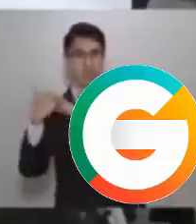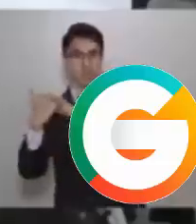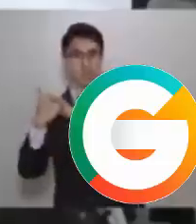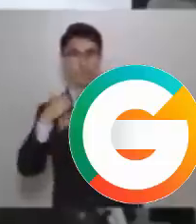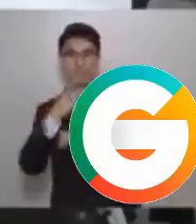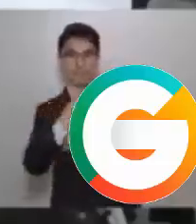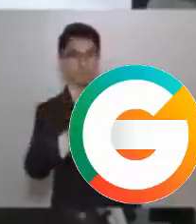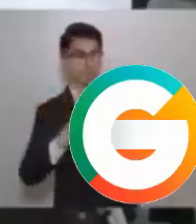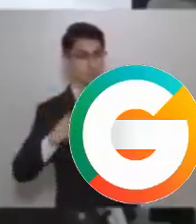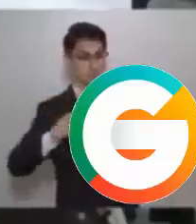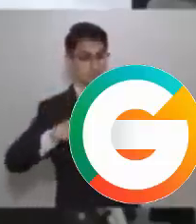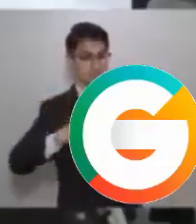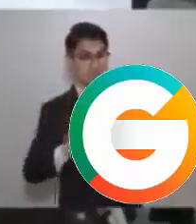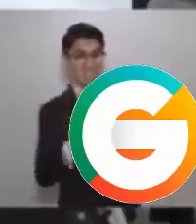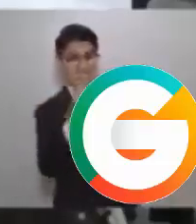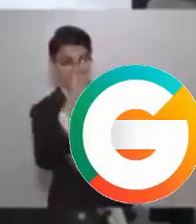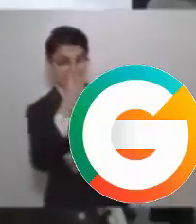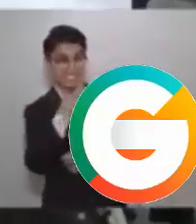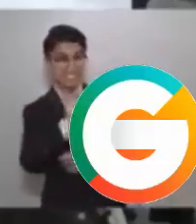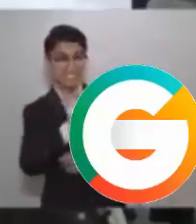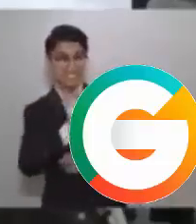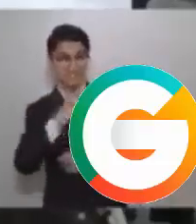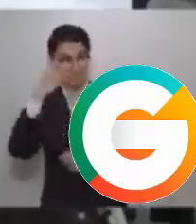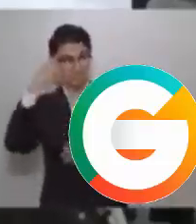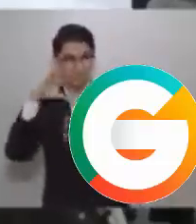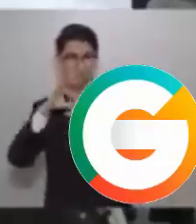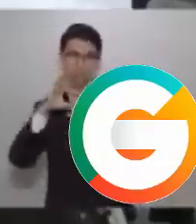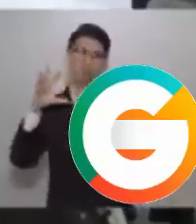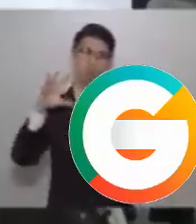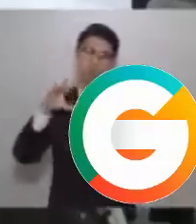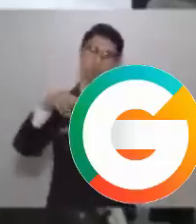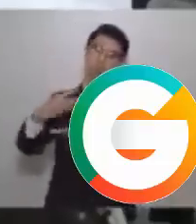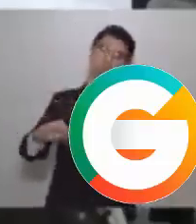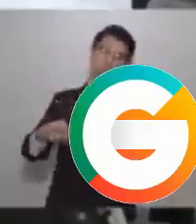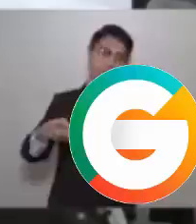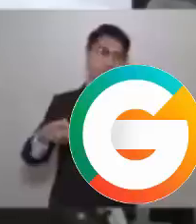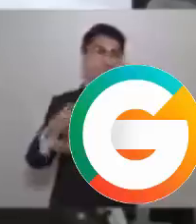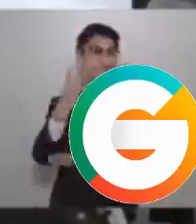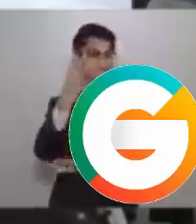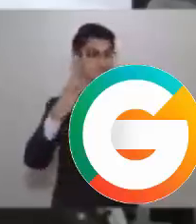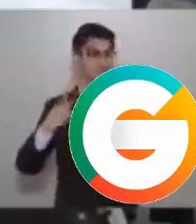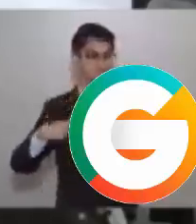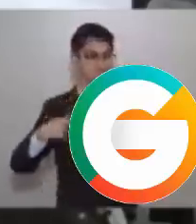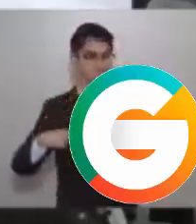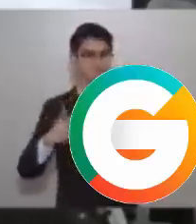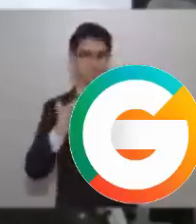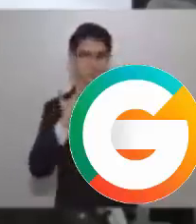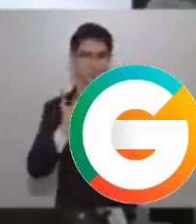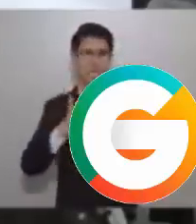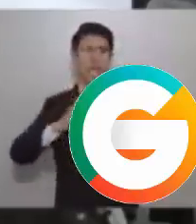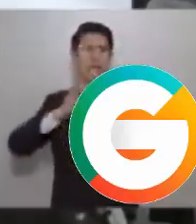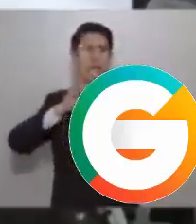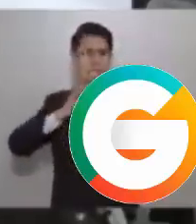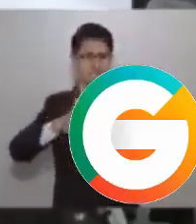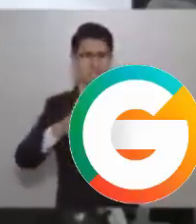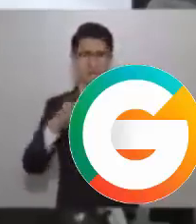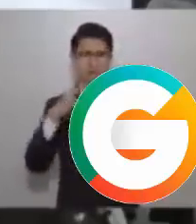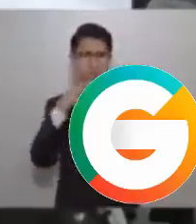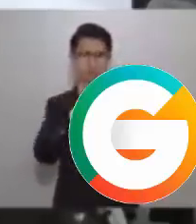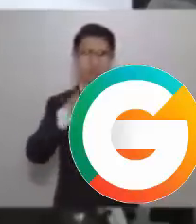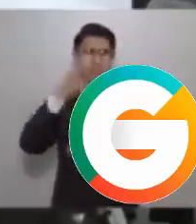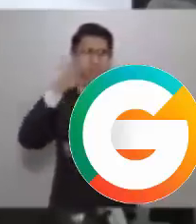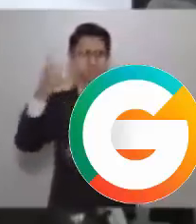se requirió el acercamiento de paramédicos en el lugar, de la Cruz Roja. Y bueno, acto seguido,